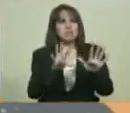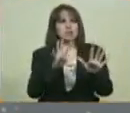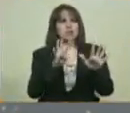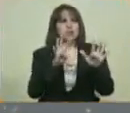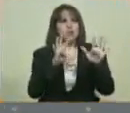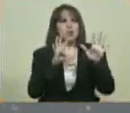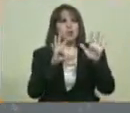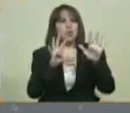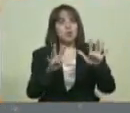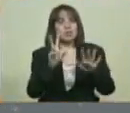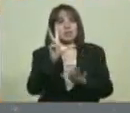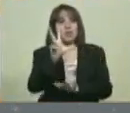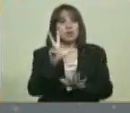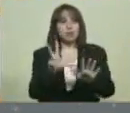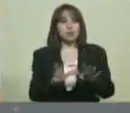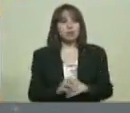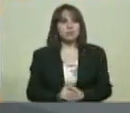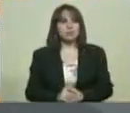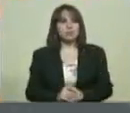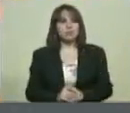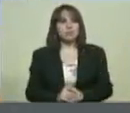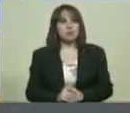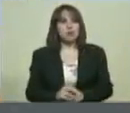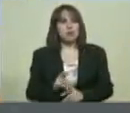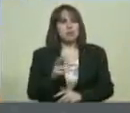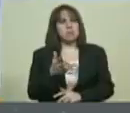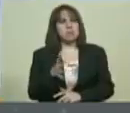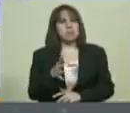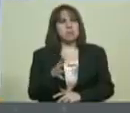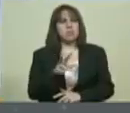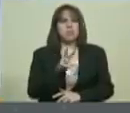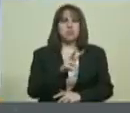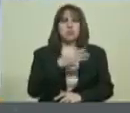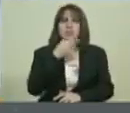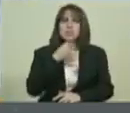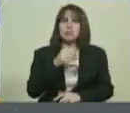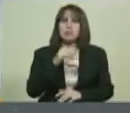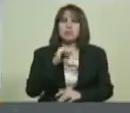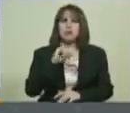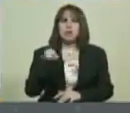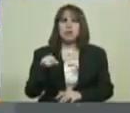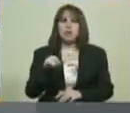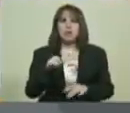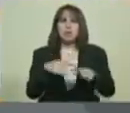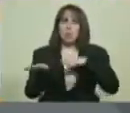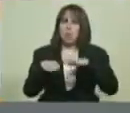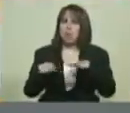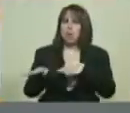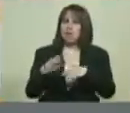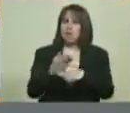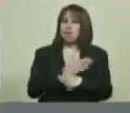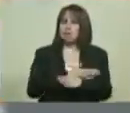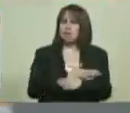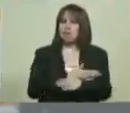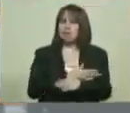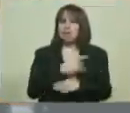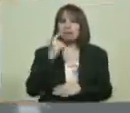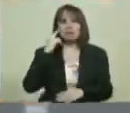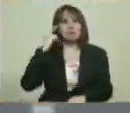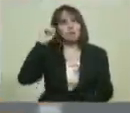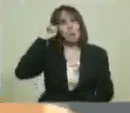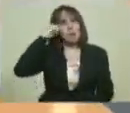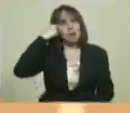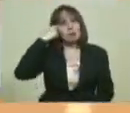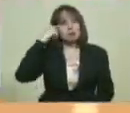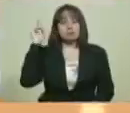diciembre de 1998. Habrá sido el 2 de diciembre, jueves anterior. Yo recuerdo que llegamos